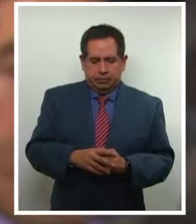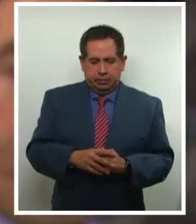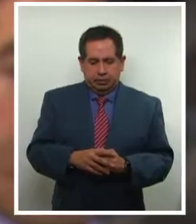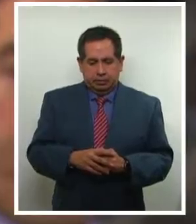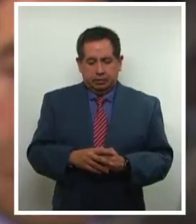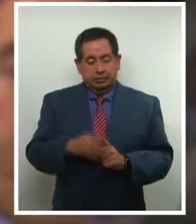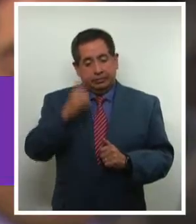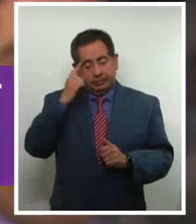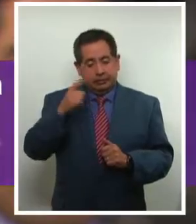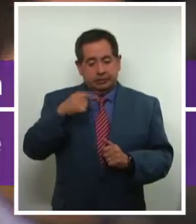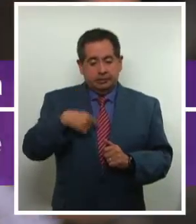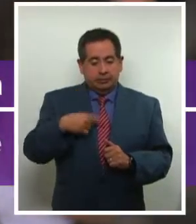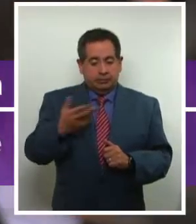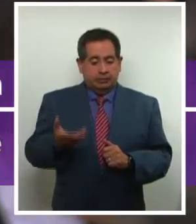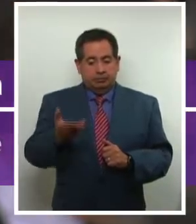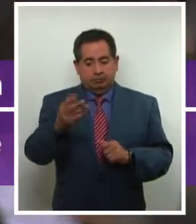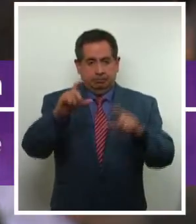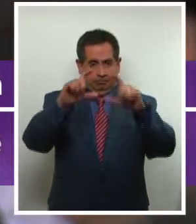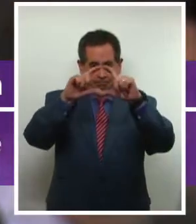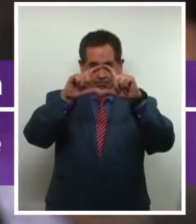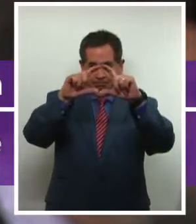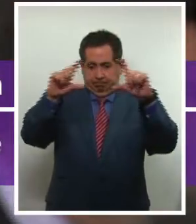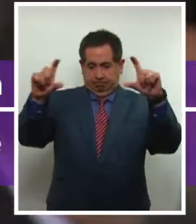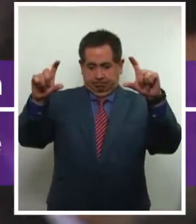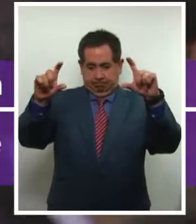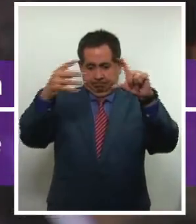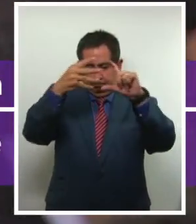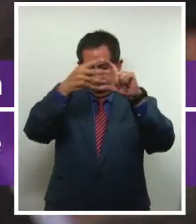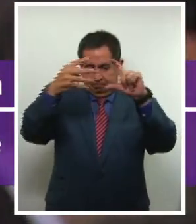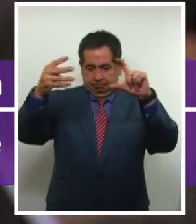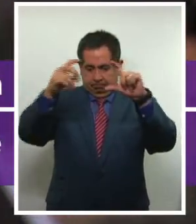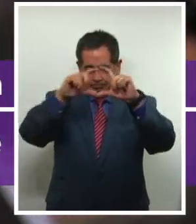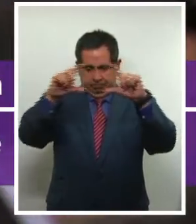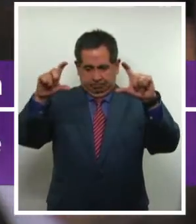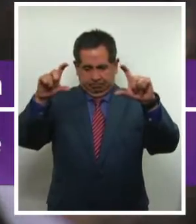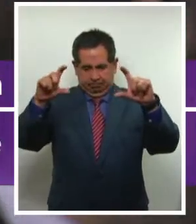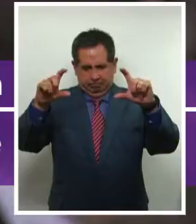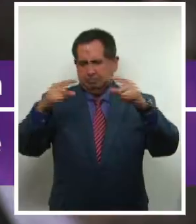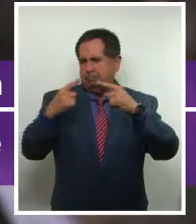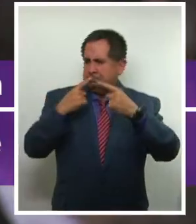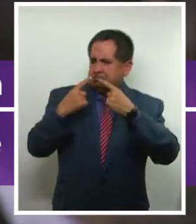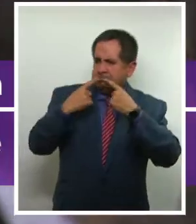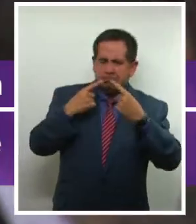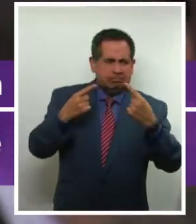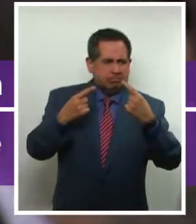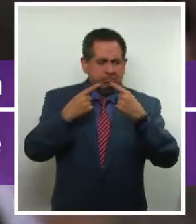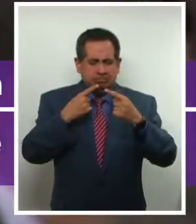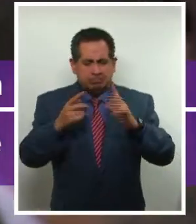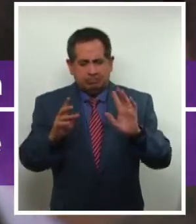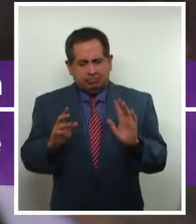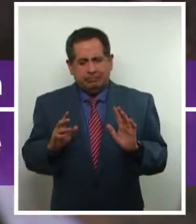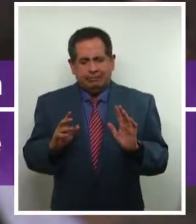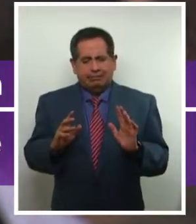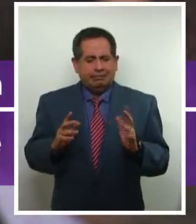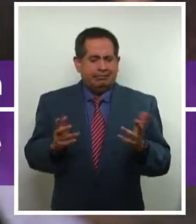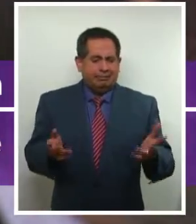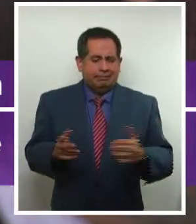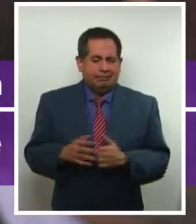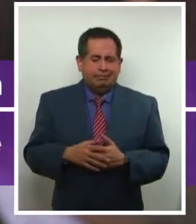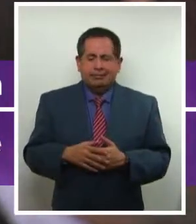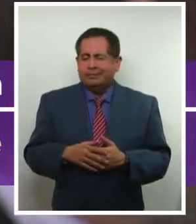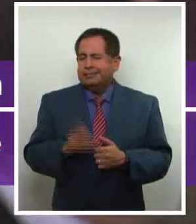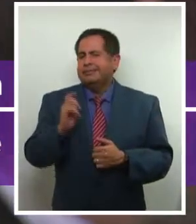el hecho de haberse presentado este texto y ser motivo de discusión ya